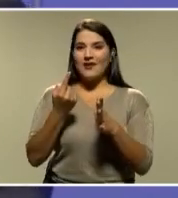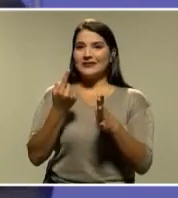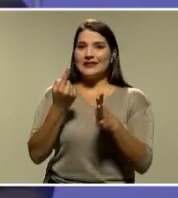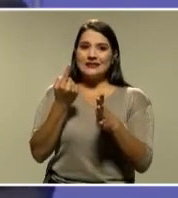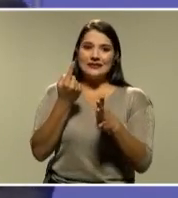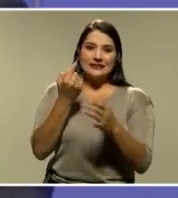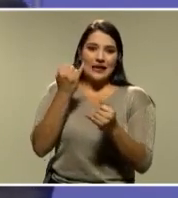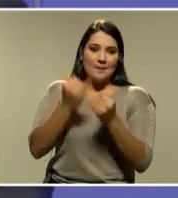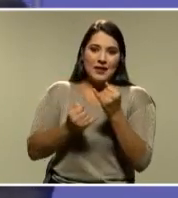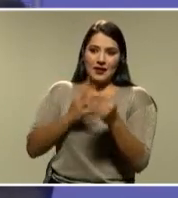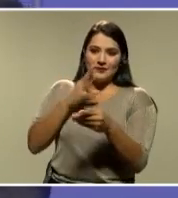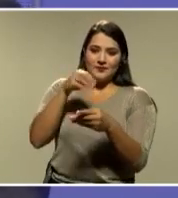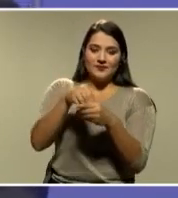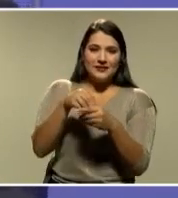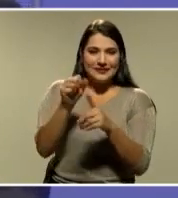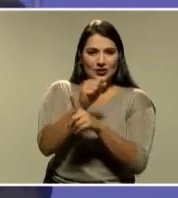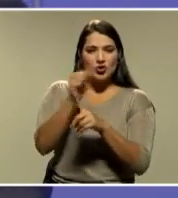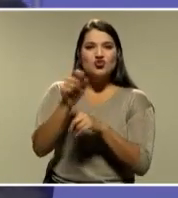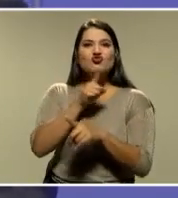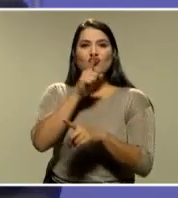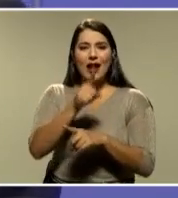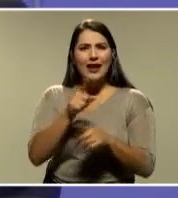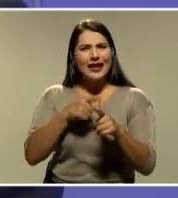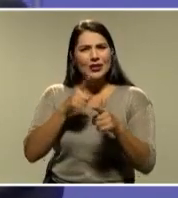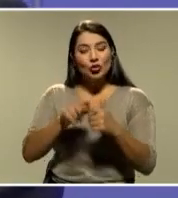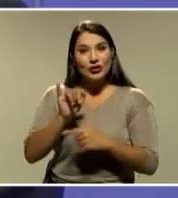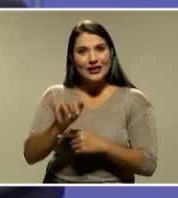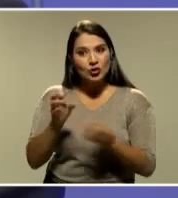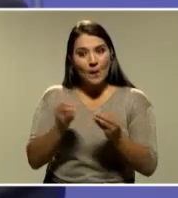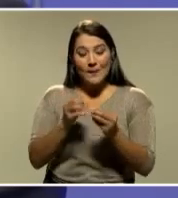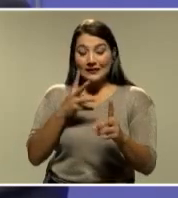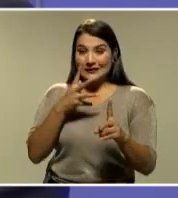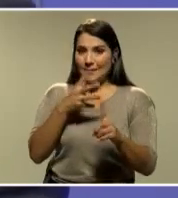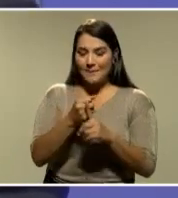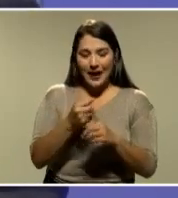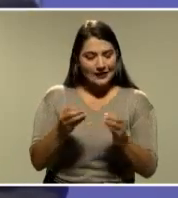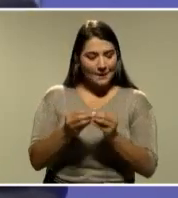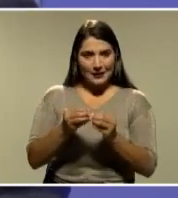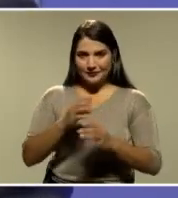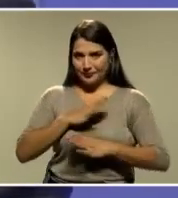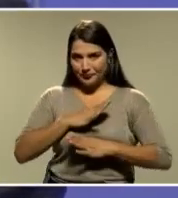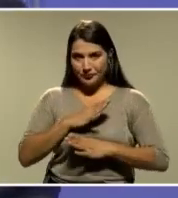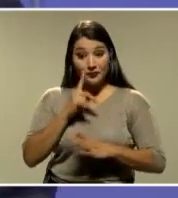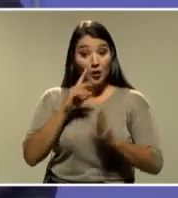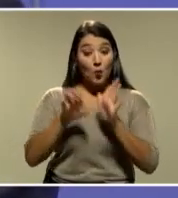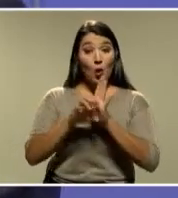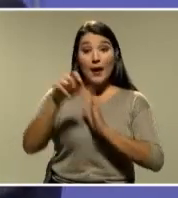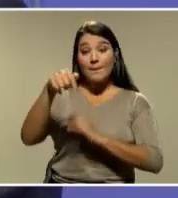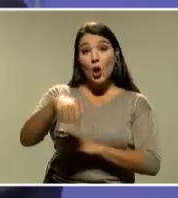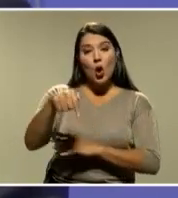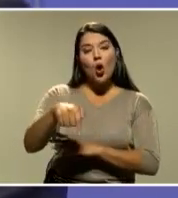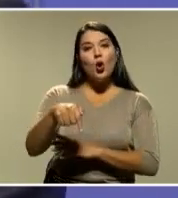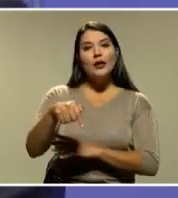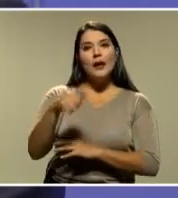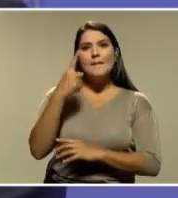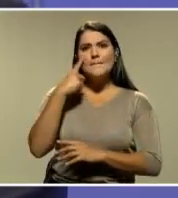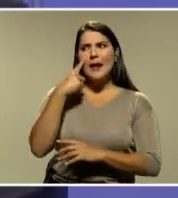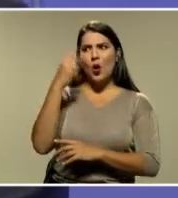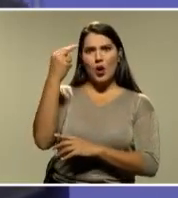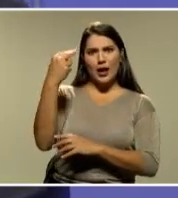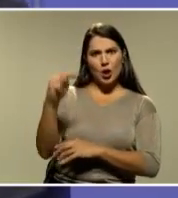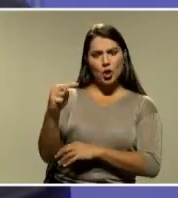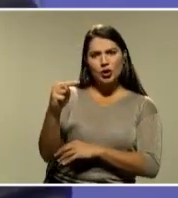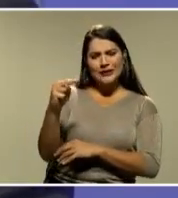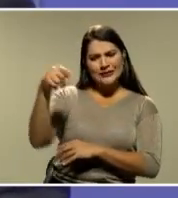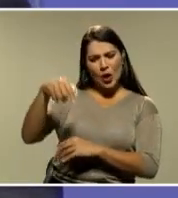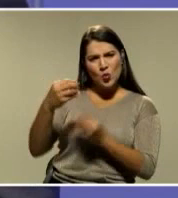realidad social y esa es una de las partes que más nos impacta y más nos llena. Por ejemplo, hoy hablando veo que las noticias hicieron